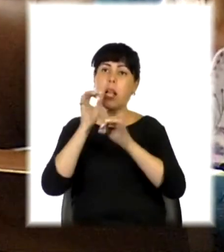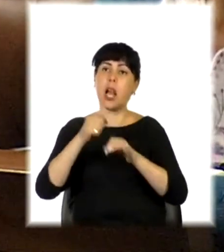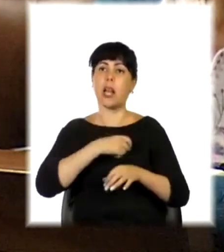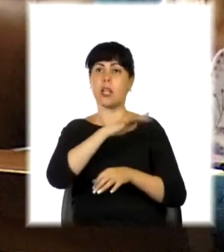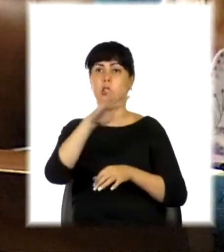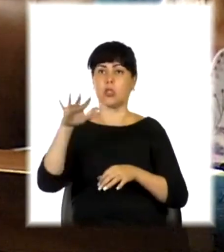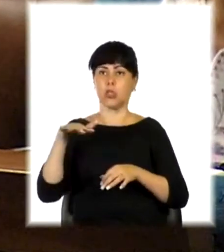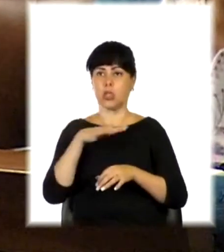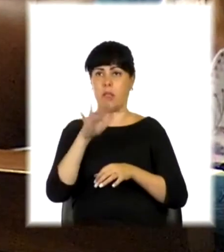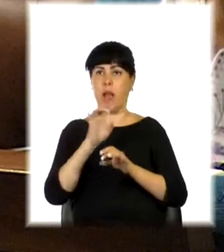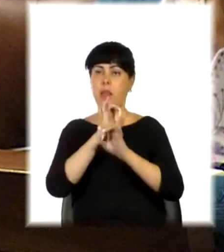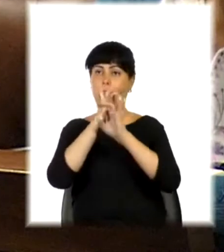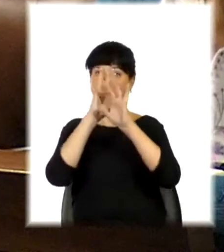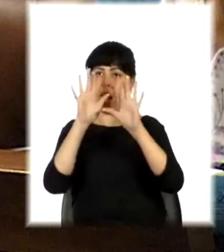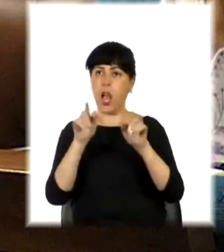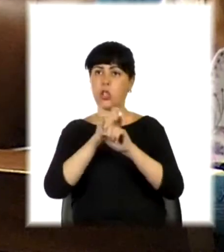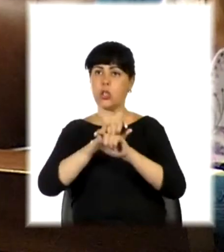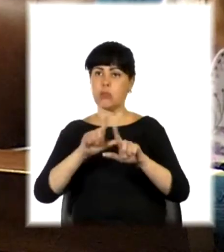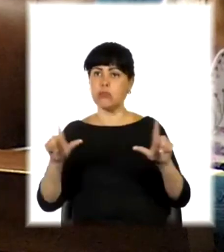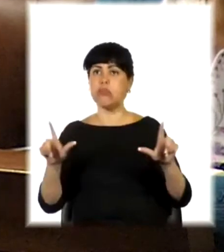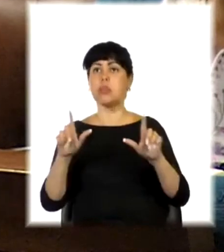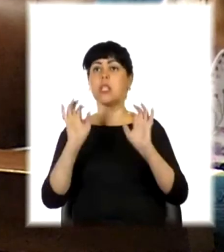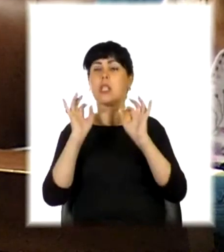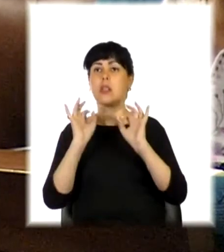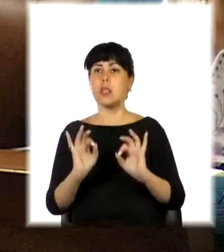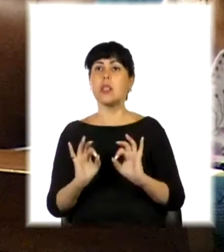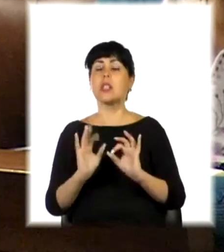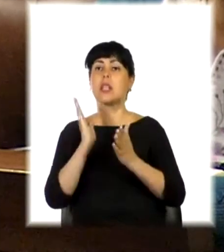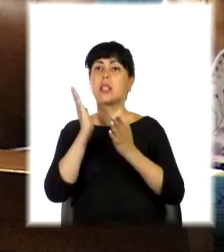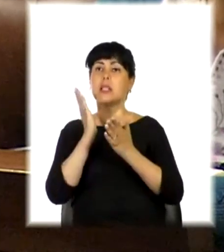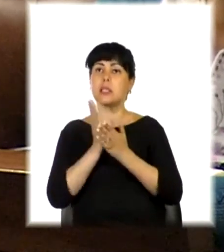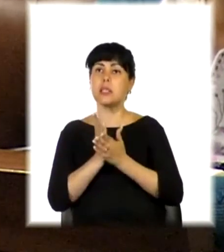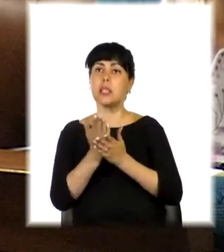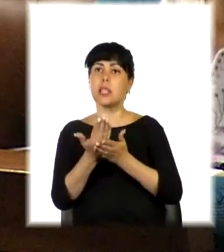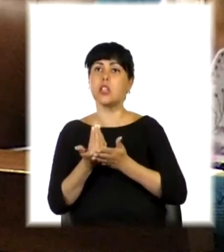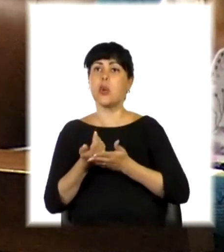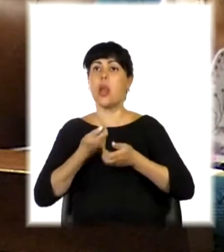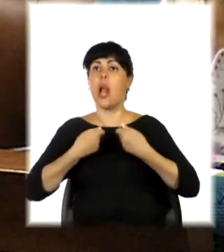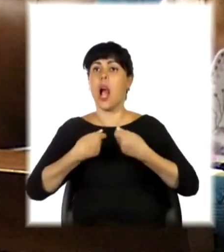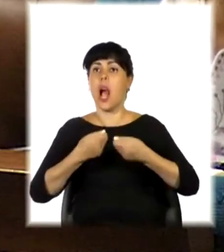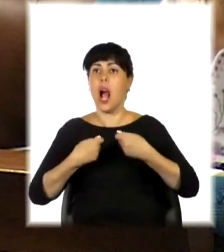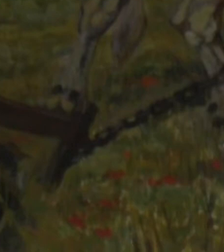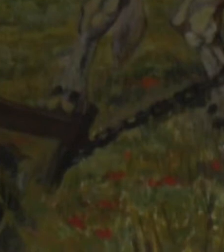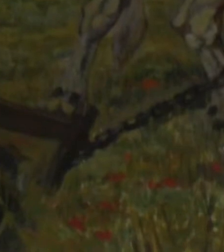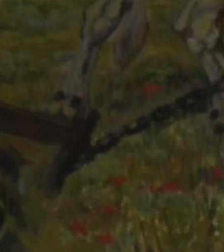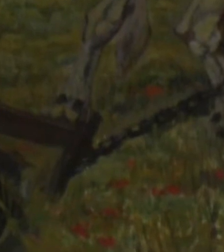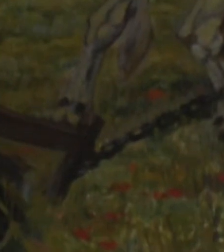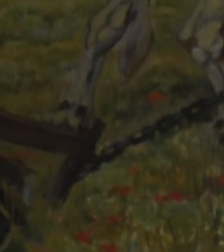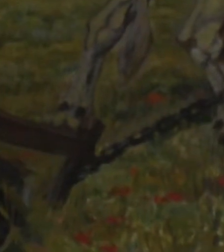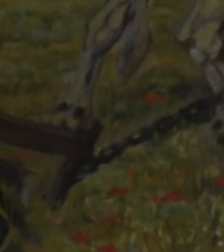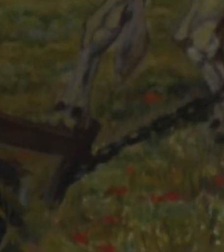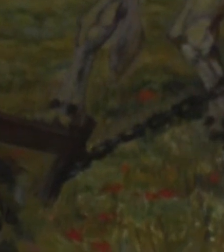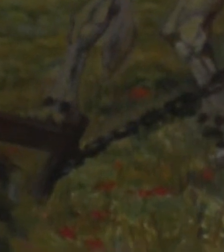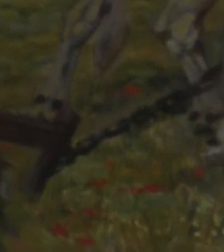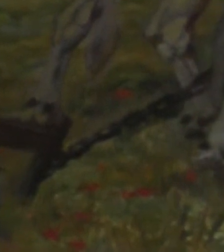mecanismos claros transparentes precisos y exigentes sobre los gastos que implican nuestras tareas y la adecuada rendición